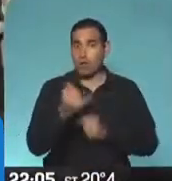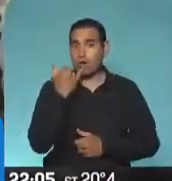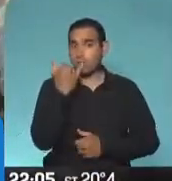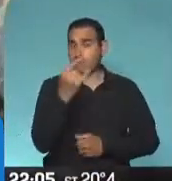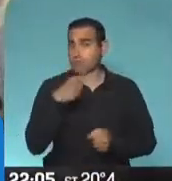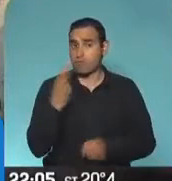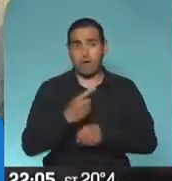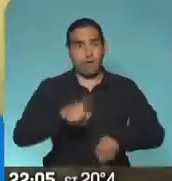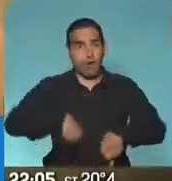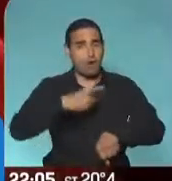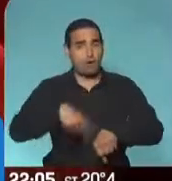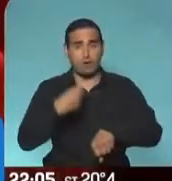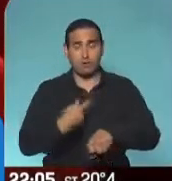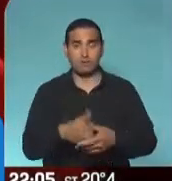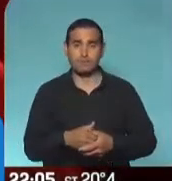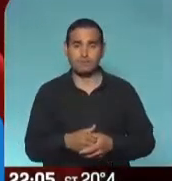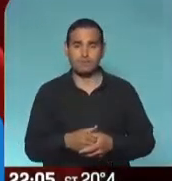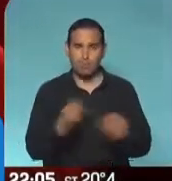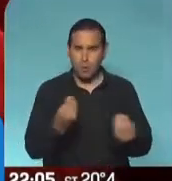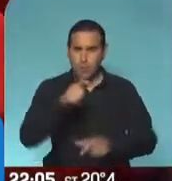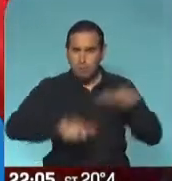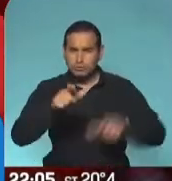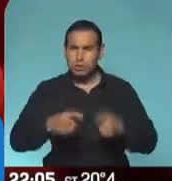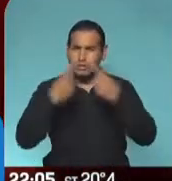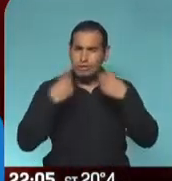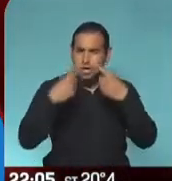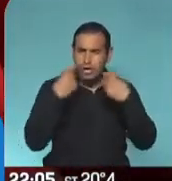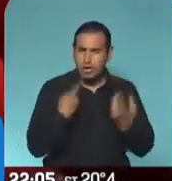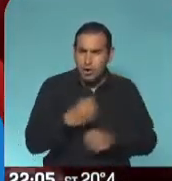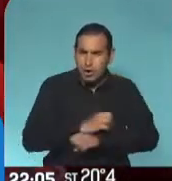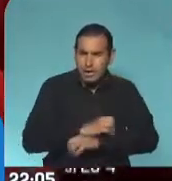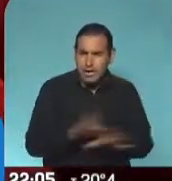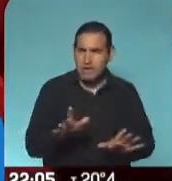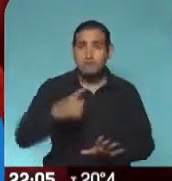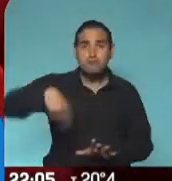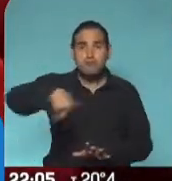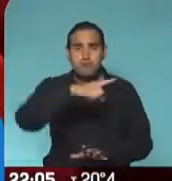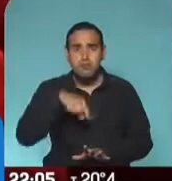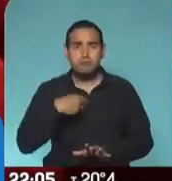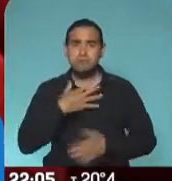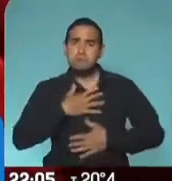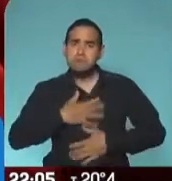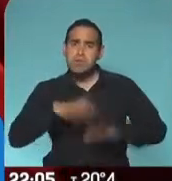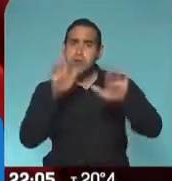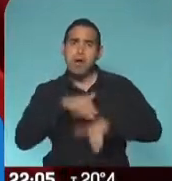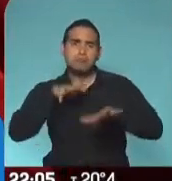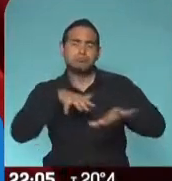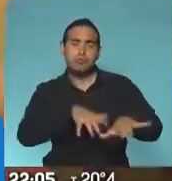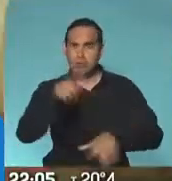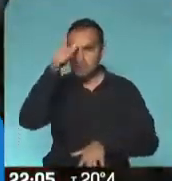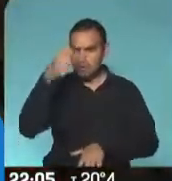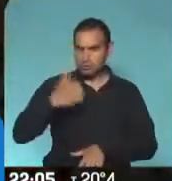varias horas. ¿Cómo el pueblo llora? Indignante que nosotros como pacíficamente andamos, pero mira cómo reaccionan los